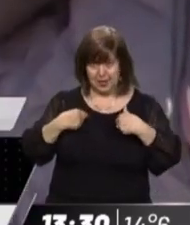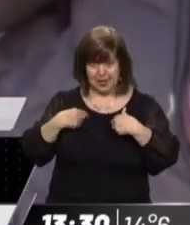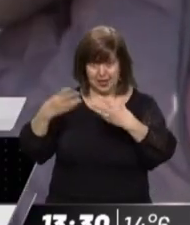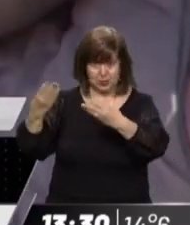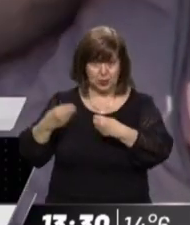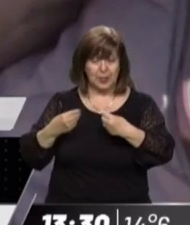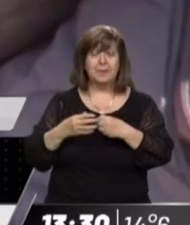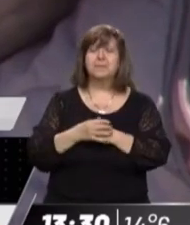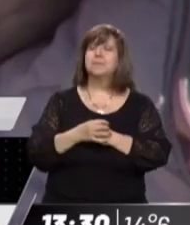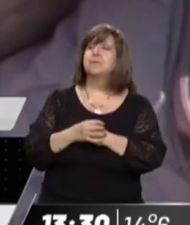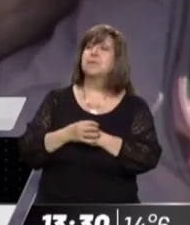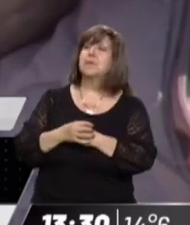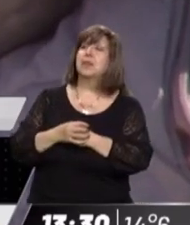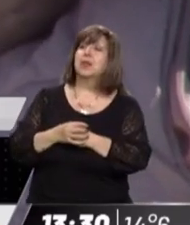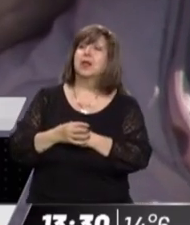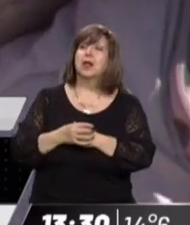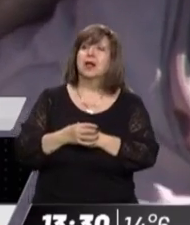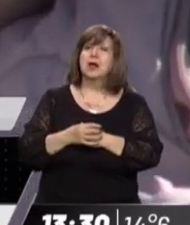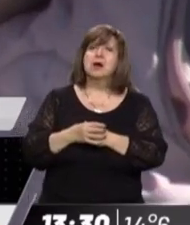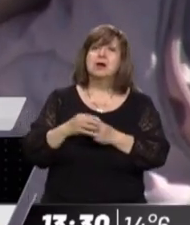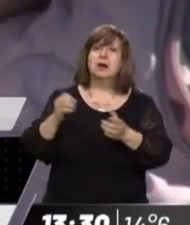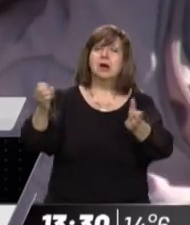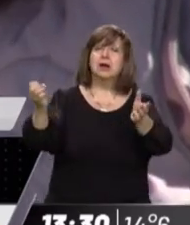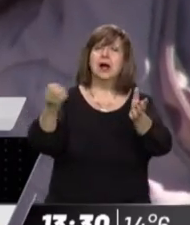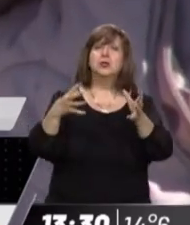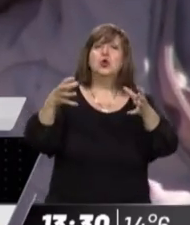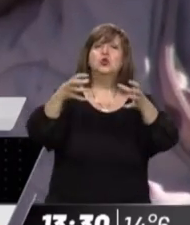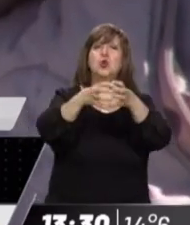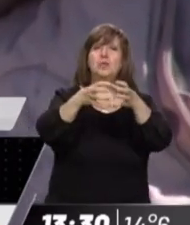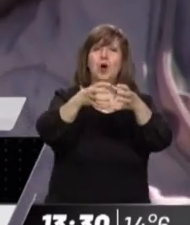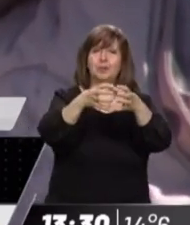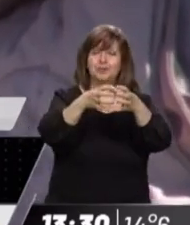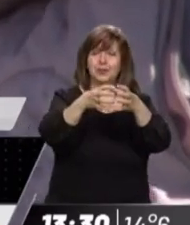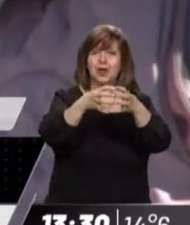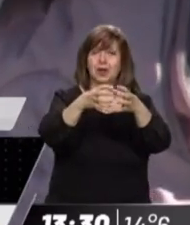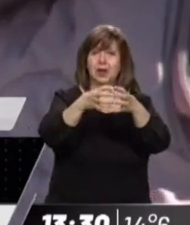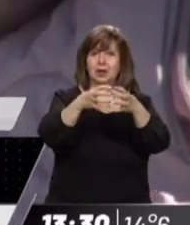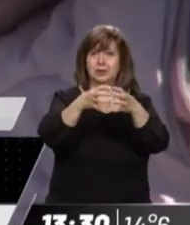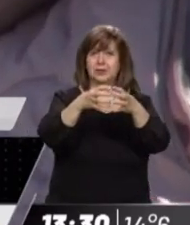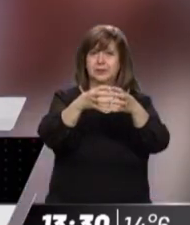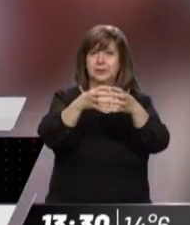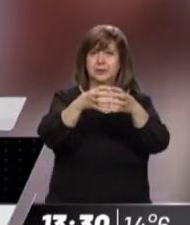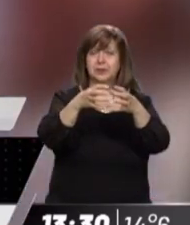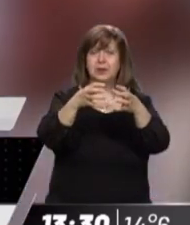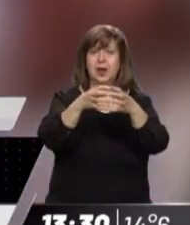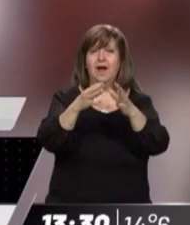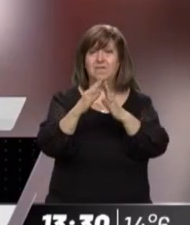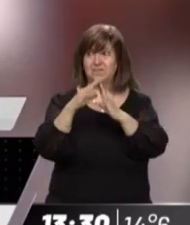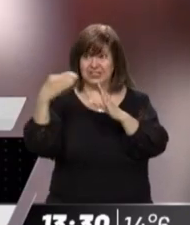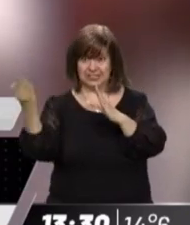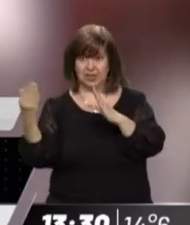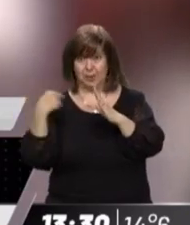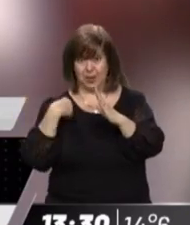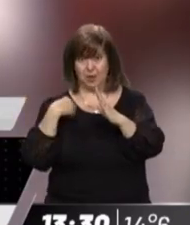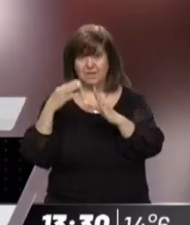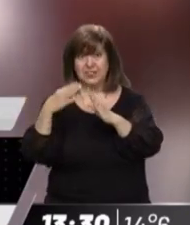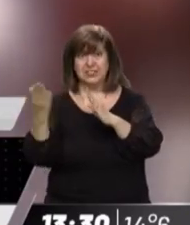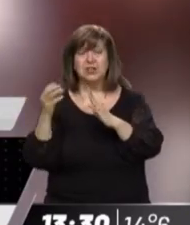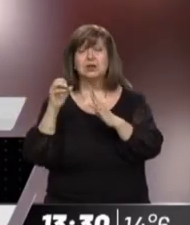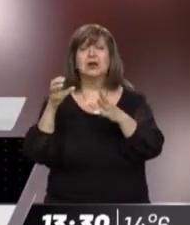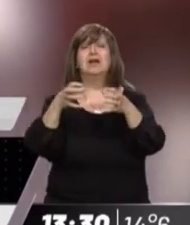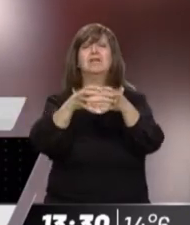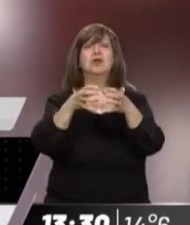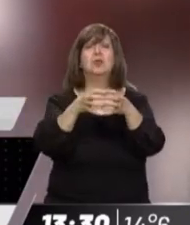ayuda? A mí me pasa en el mensaje del grupo un vecino. ¿Cómo se llama el